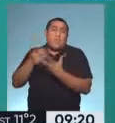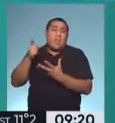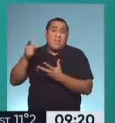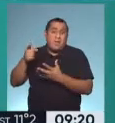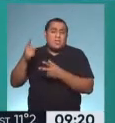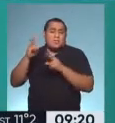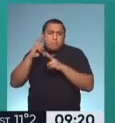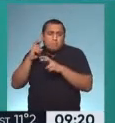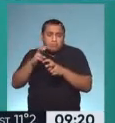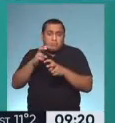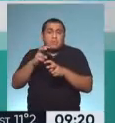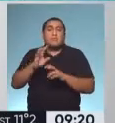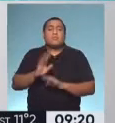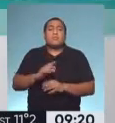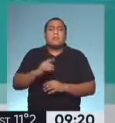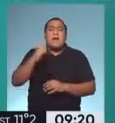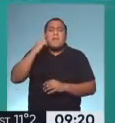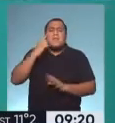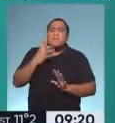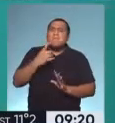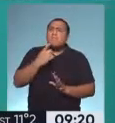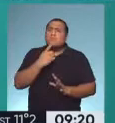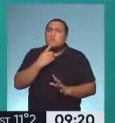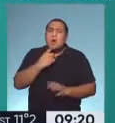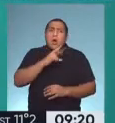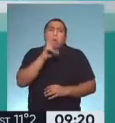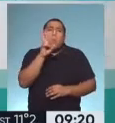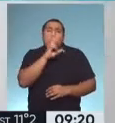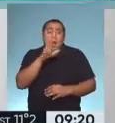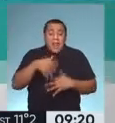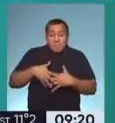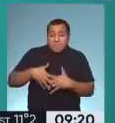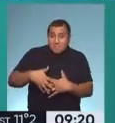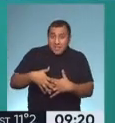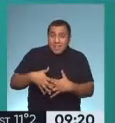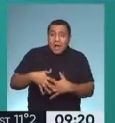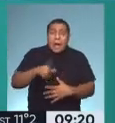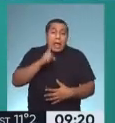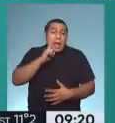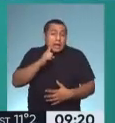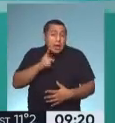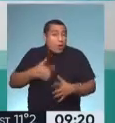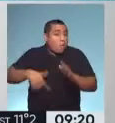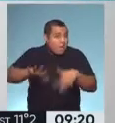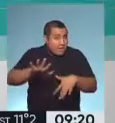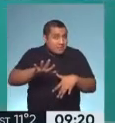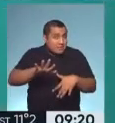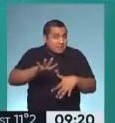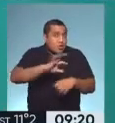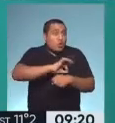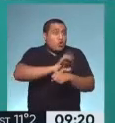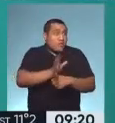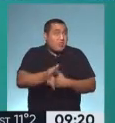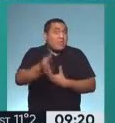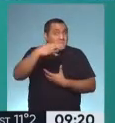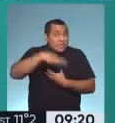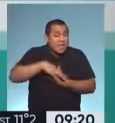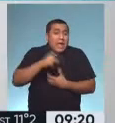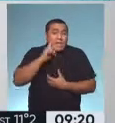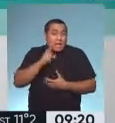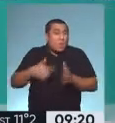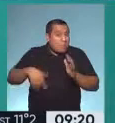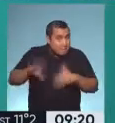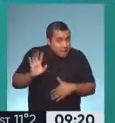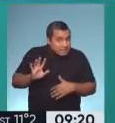específicamente si las embarazadas tienen más riesgo de la exposición a la enfermedad y qué enfermedad